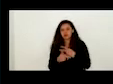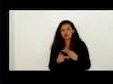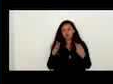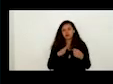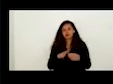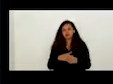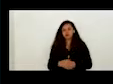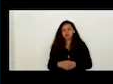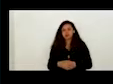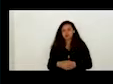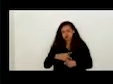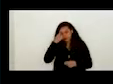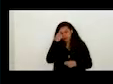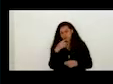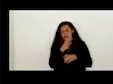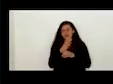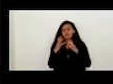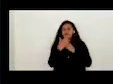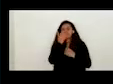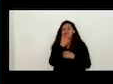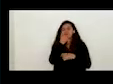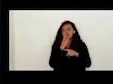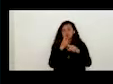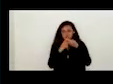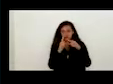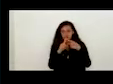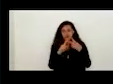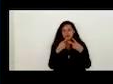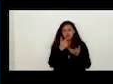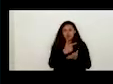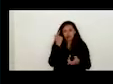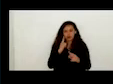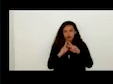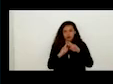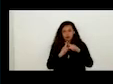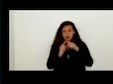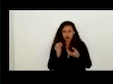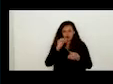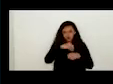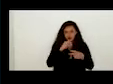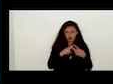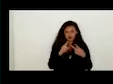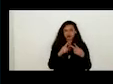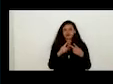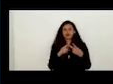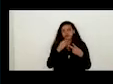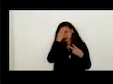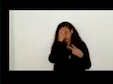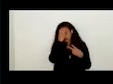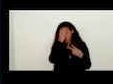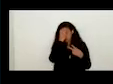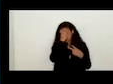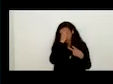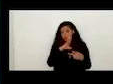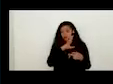productos que tienen azúcares añadidos, que tienen grasas añadidas, que pueden generar problemas nocivos al